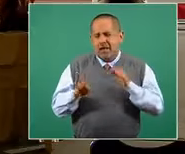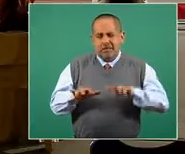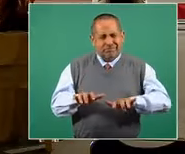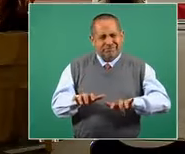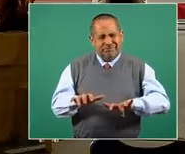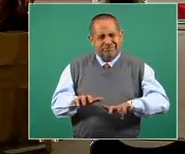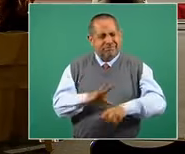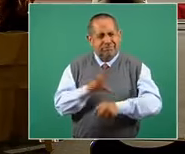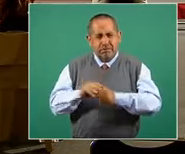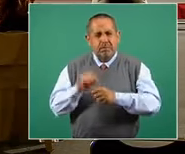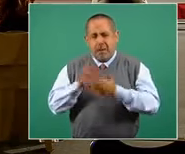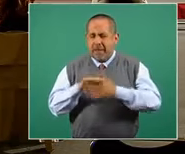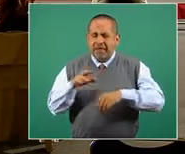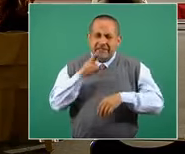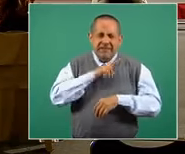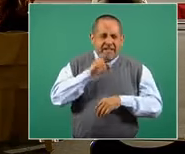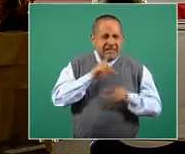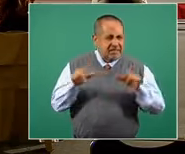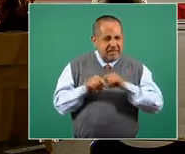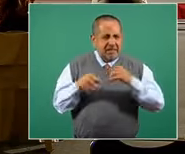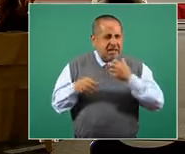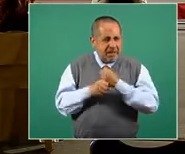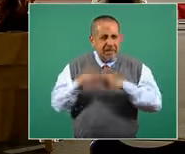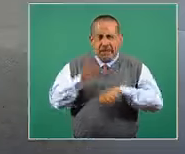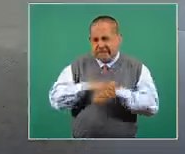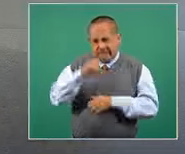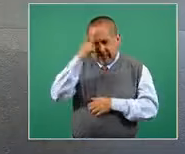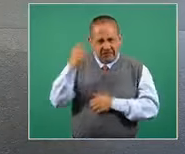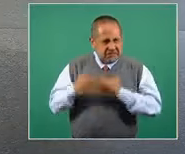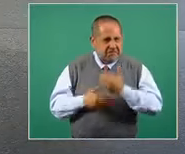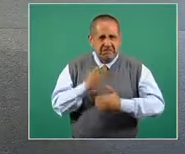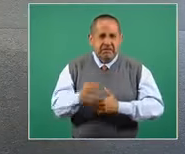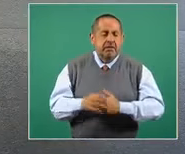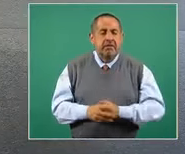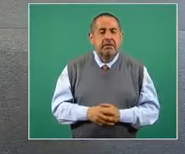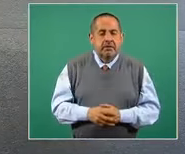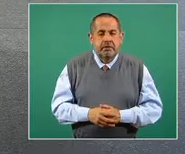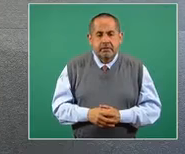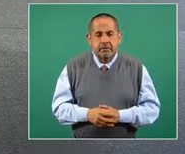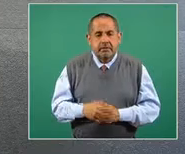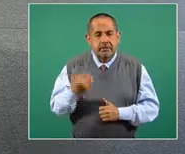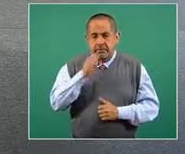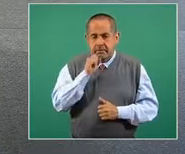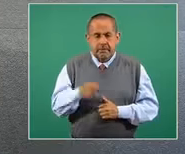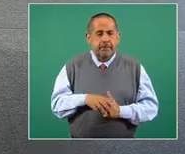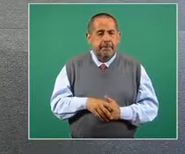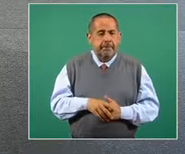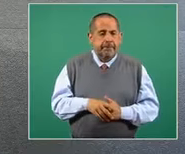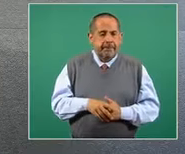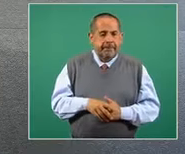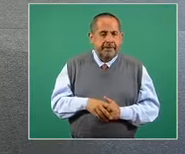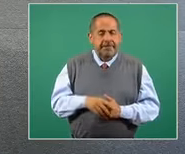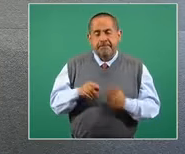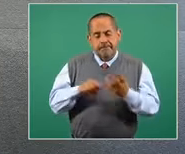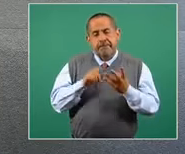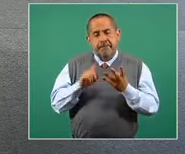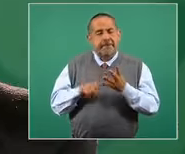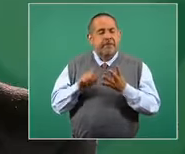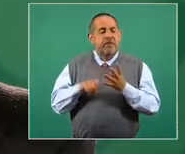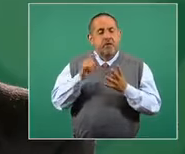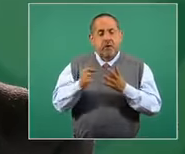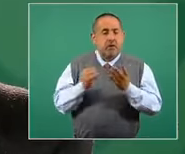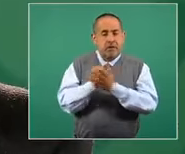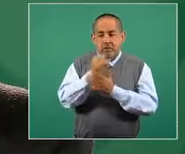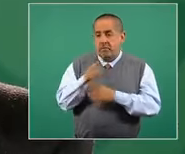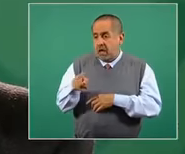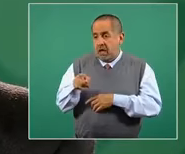estamos simplificando para hacerlos mucho más expeditos y fáciles. Y otra de las decisiones ha tenido que ver con